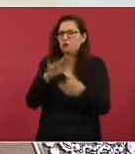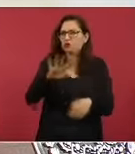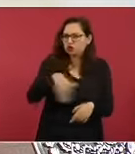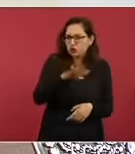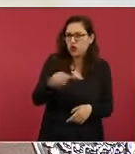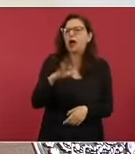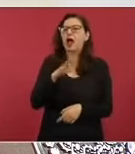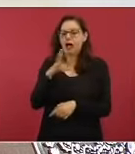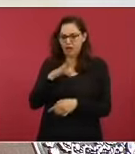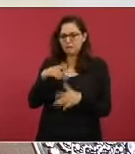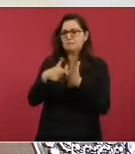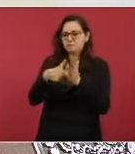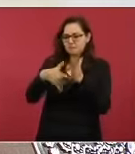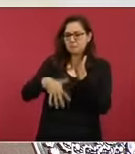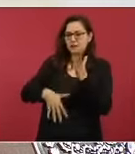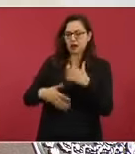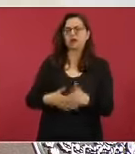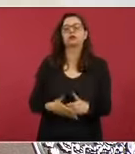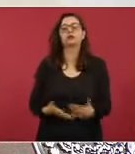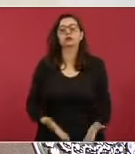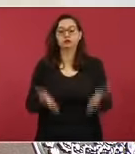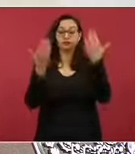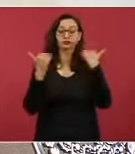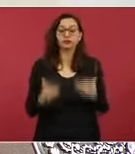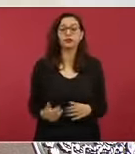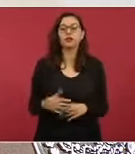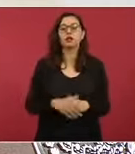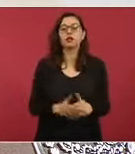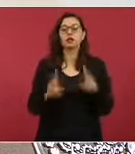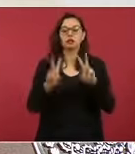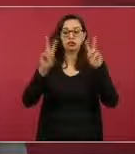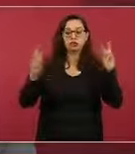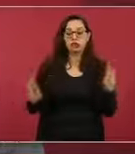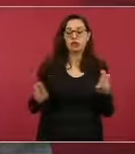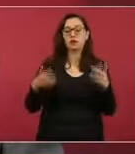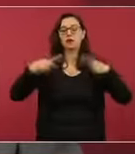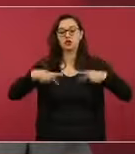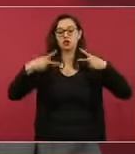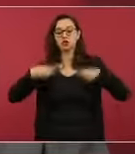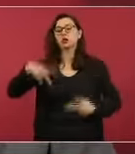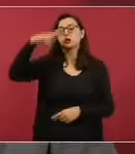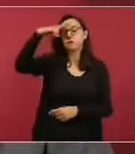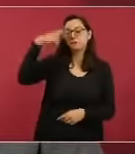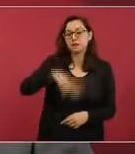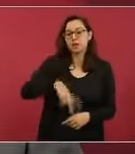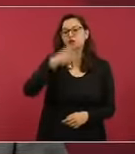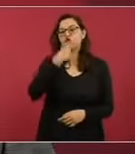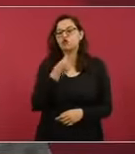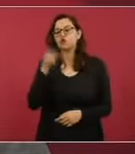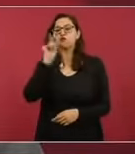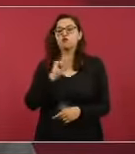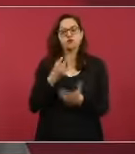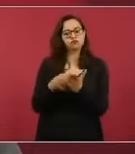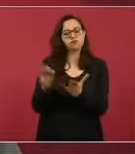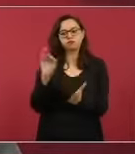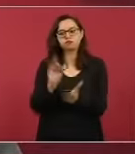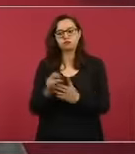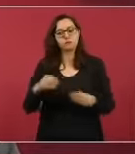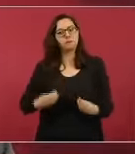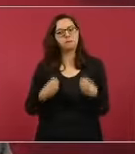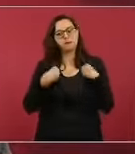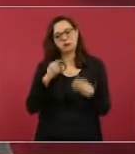Vamos ahora a las remesas, esas héroes y heroínas que han estado enviando sus remesas en